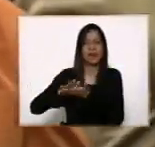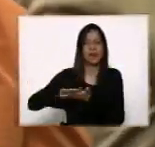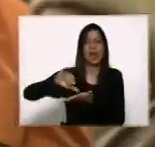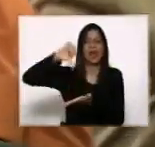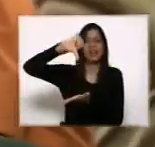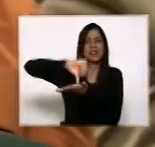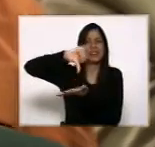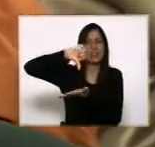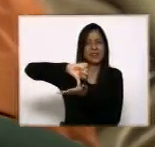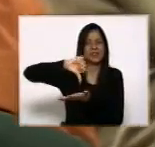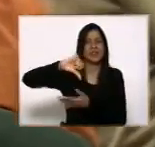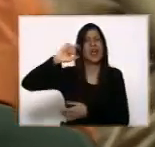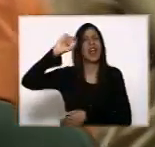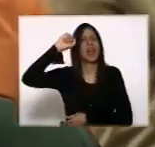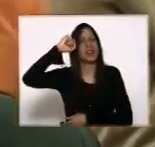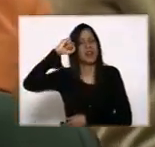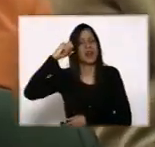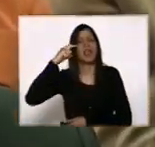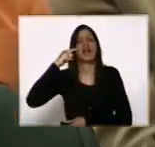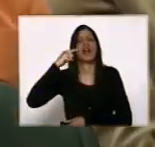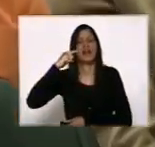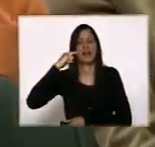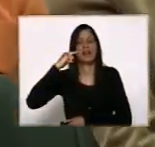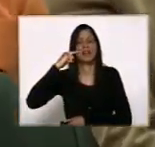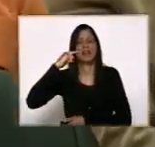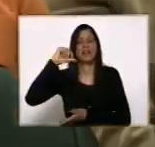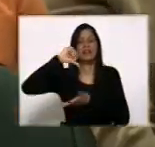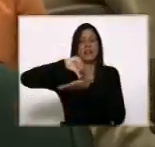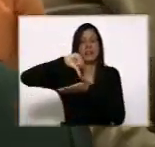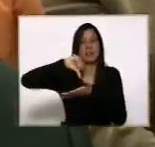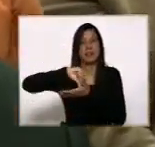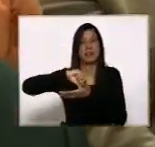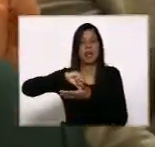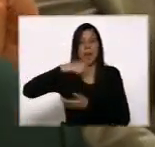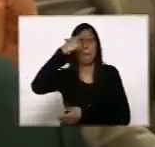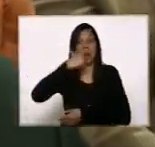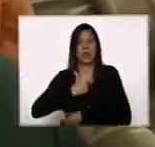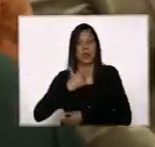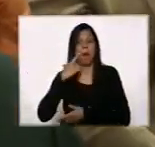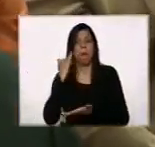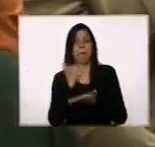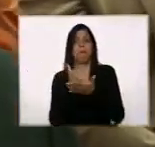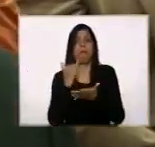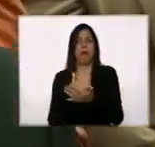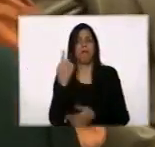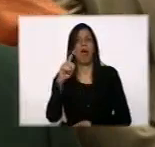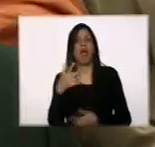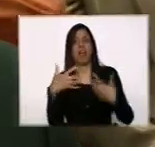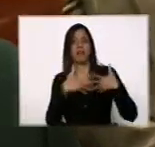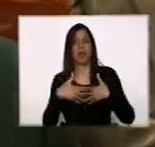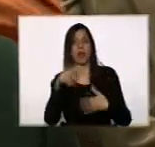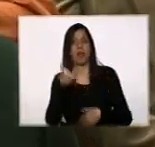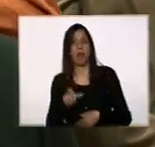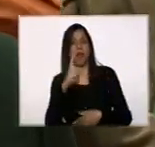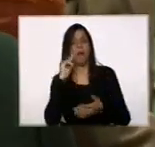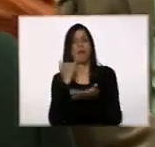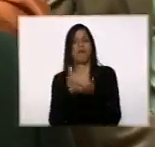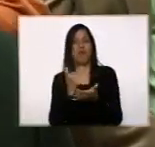muertes. Recordemos a Aznar decir que él tenía pruebas contundentes de las armas de